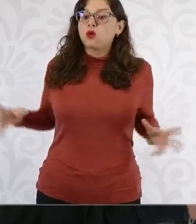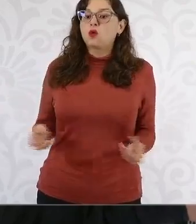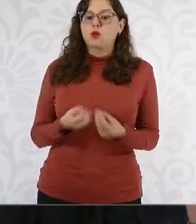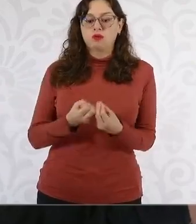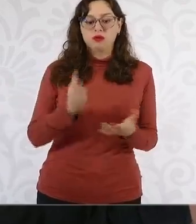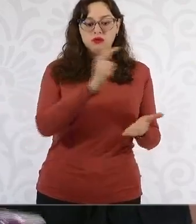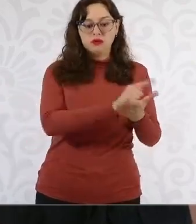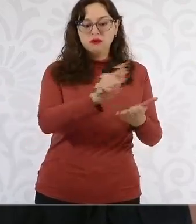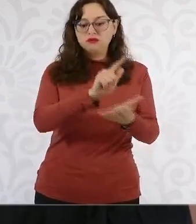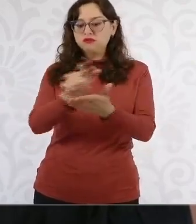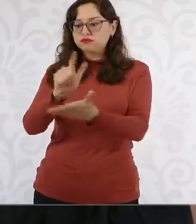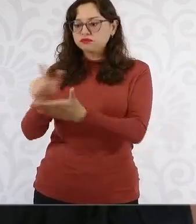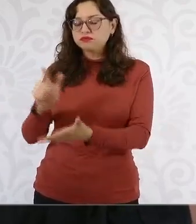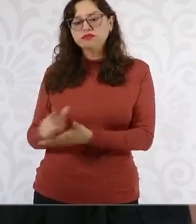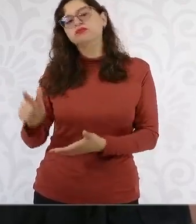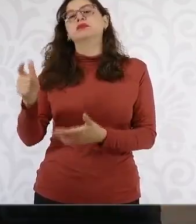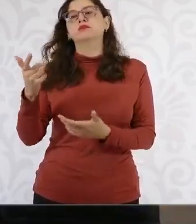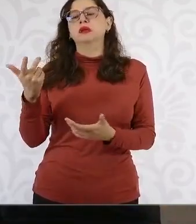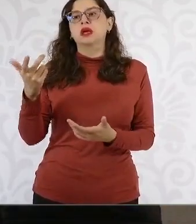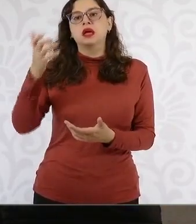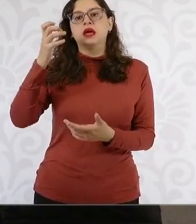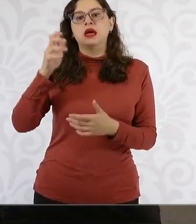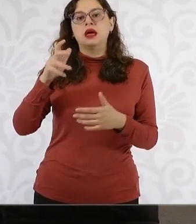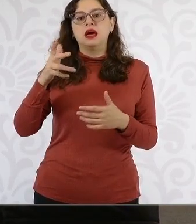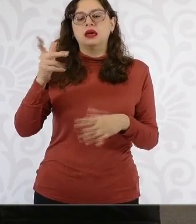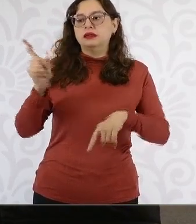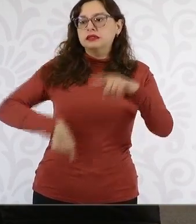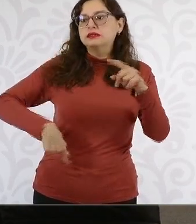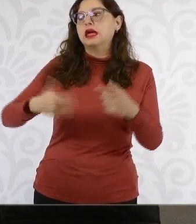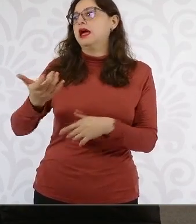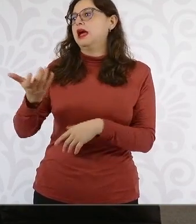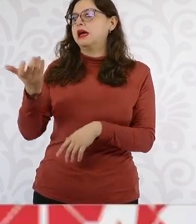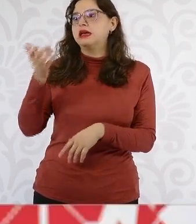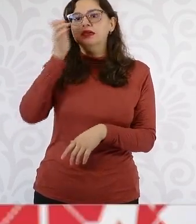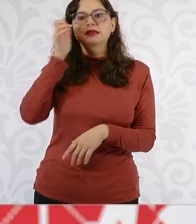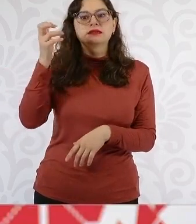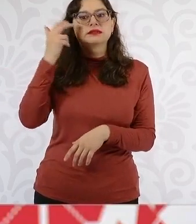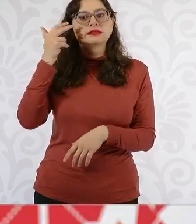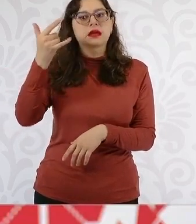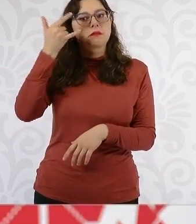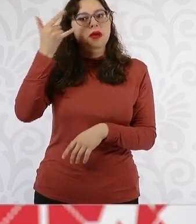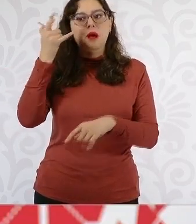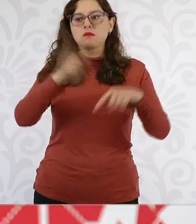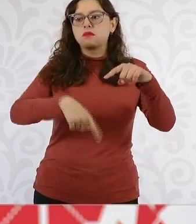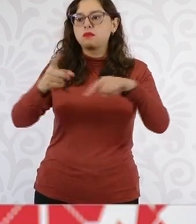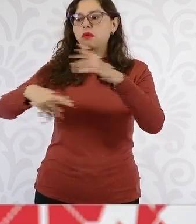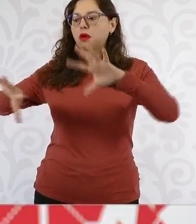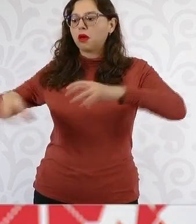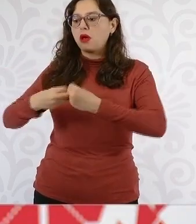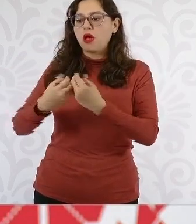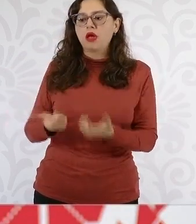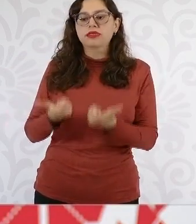realizado contra la piratería china? Bueno, estamos dando un reporte al día. Ayer acaba de ser en